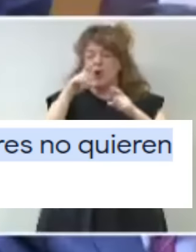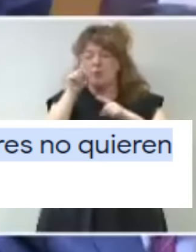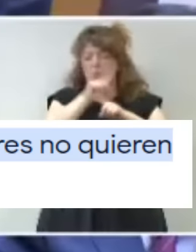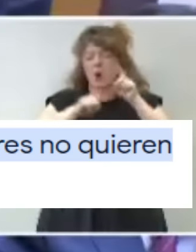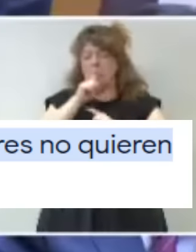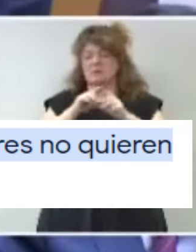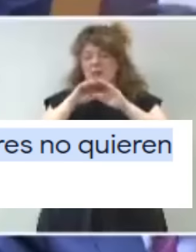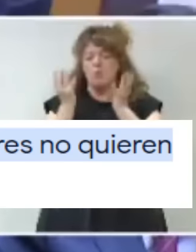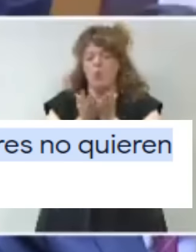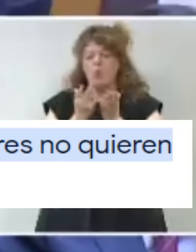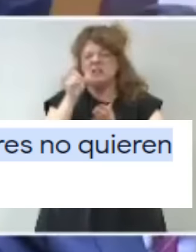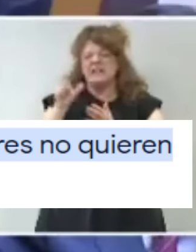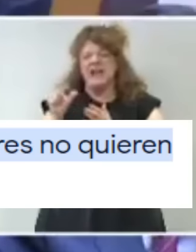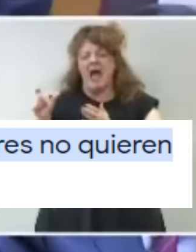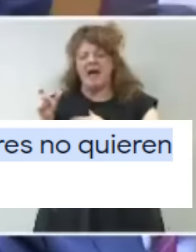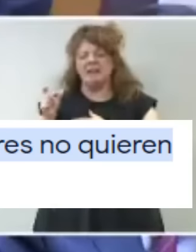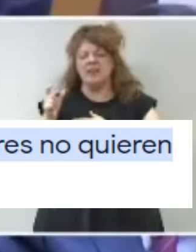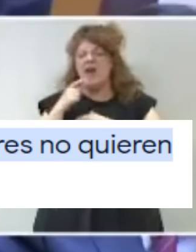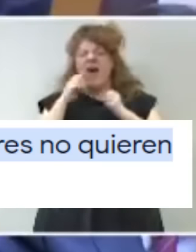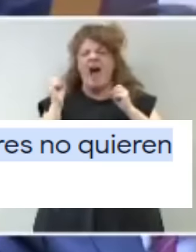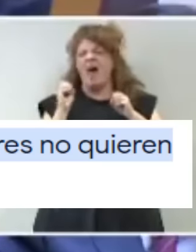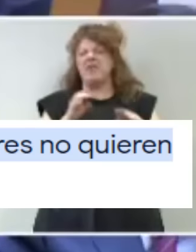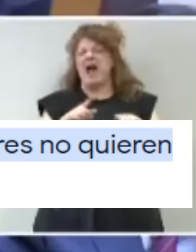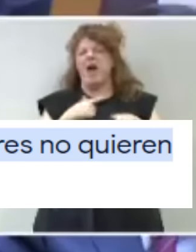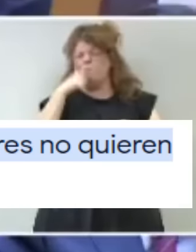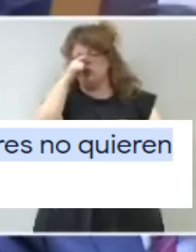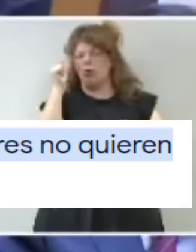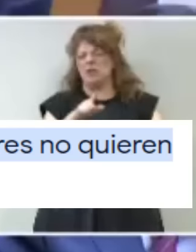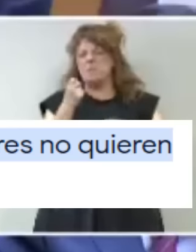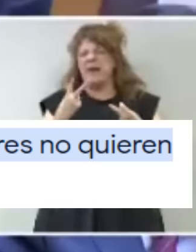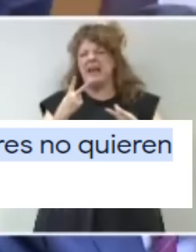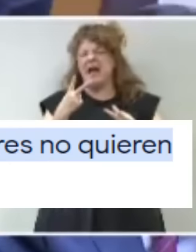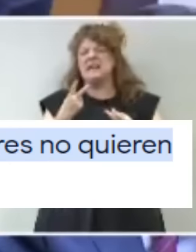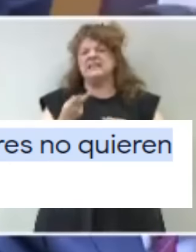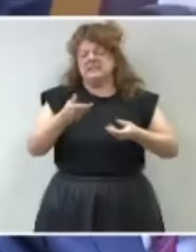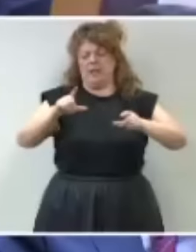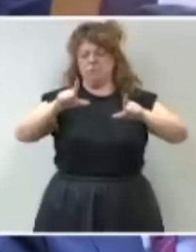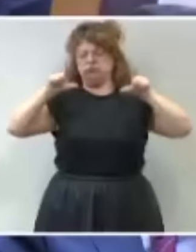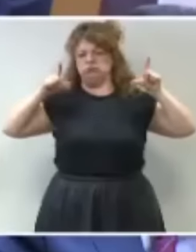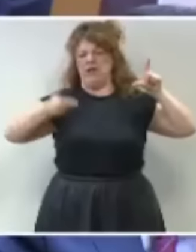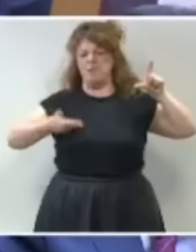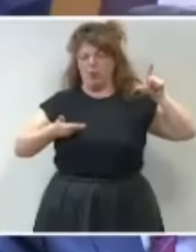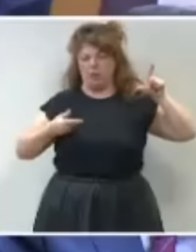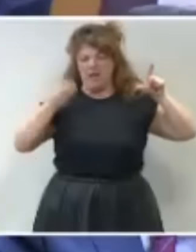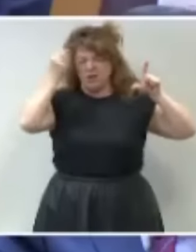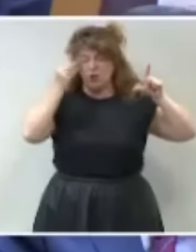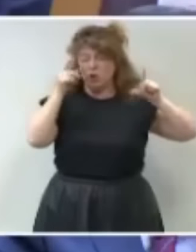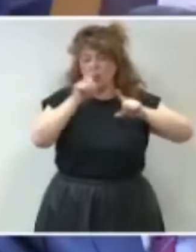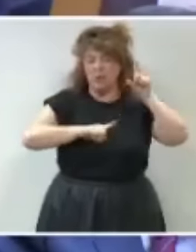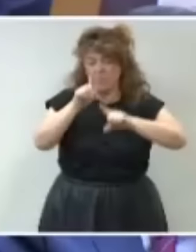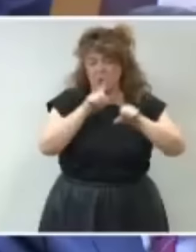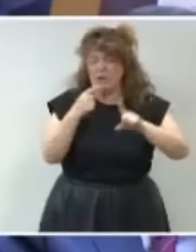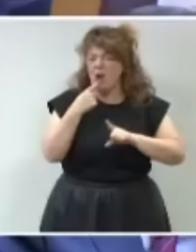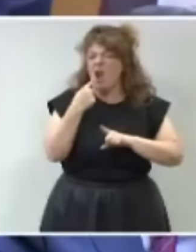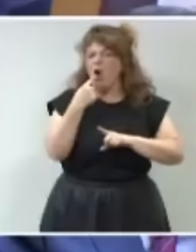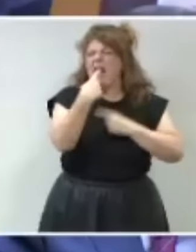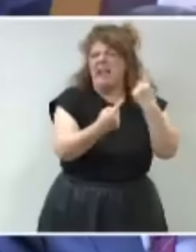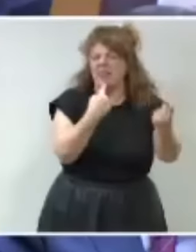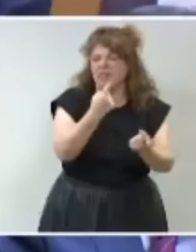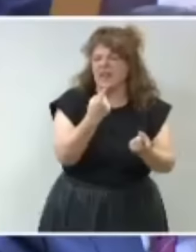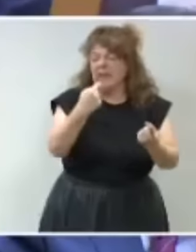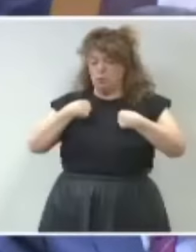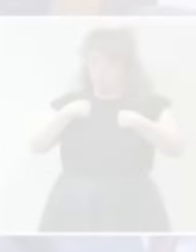de la política es que la gente ha dejado de ser útil para ser importante. Yo creo que el problema no es lo que le dicen, el problema es que